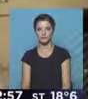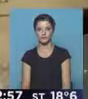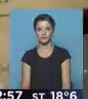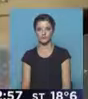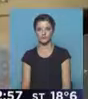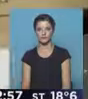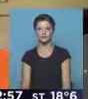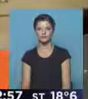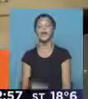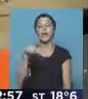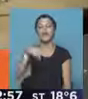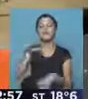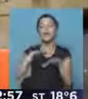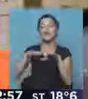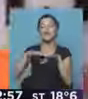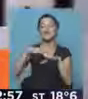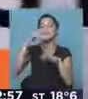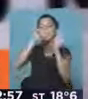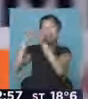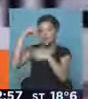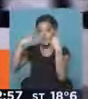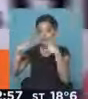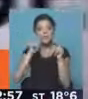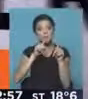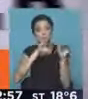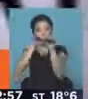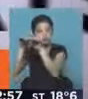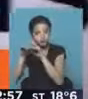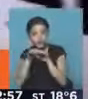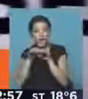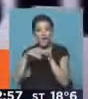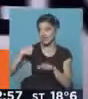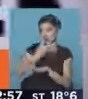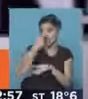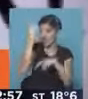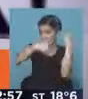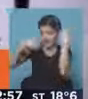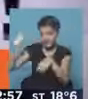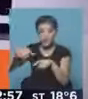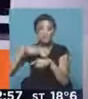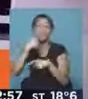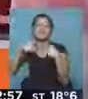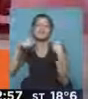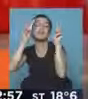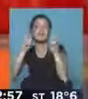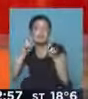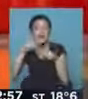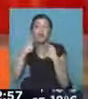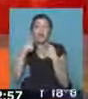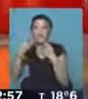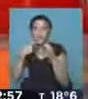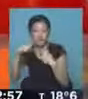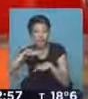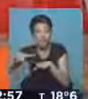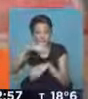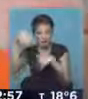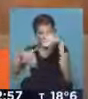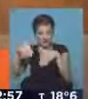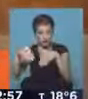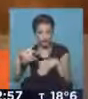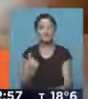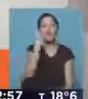El fenómeno se repite en diferentes lugares del mundo, en sociedades muy distintas y por temas diversos y controvertidos. Un gobierno